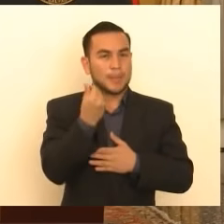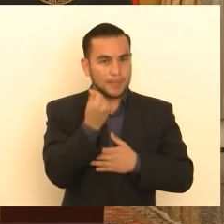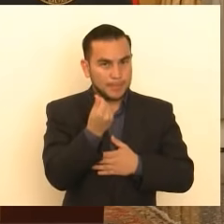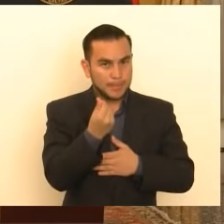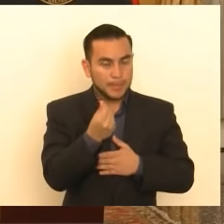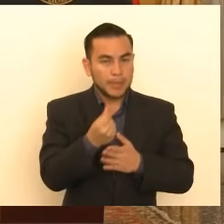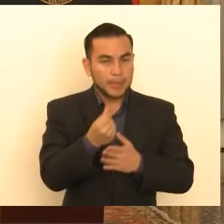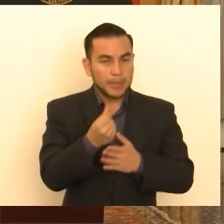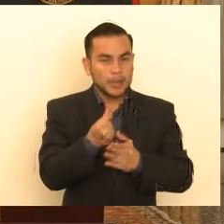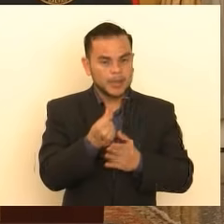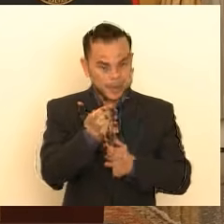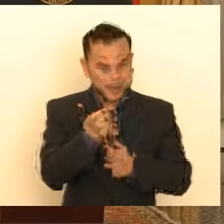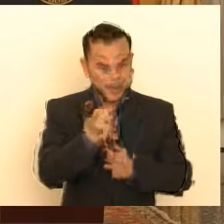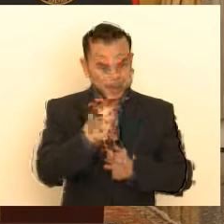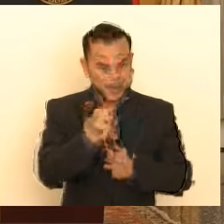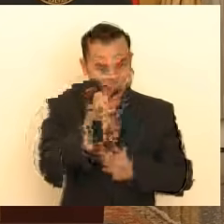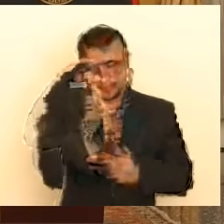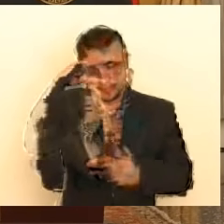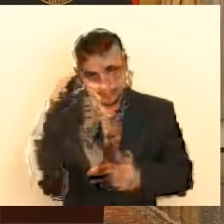más empleos,